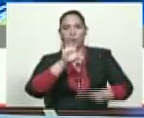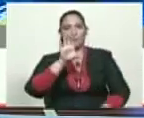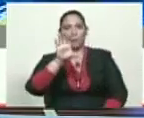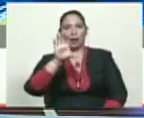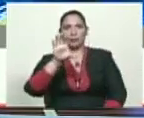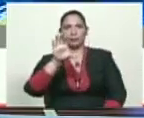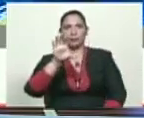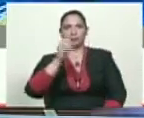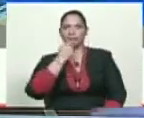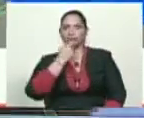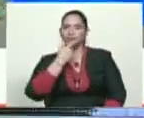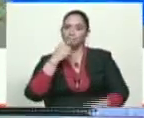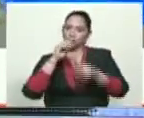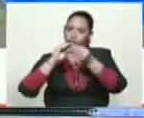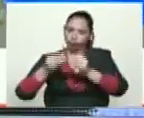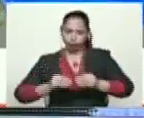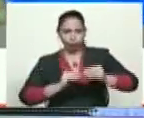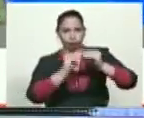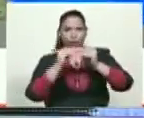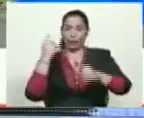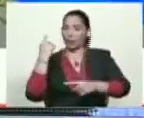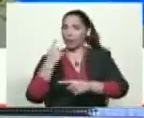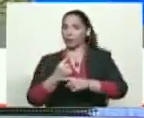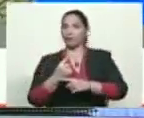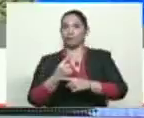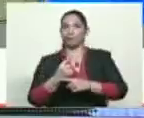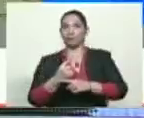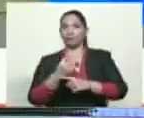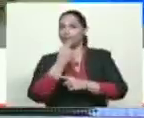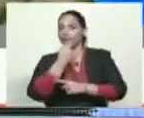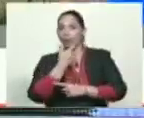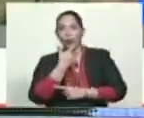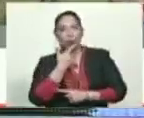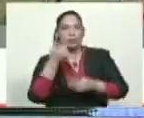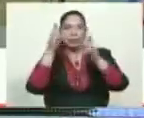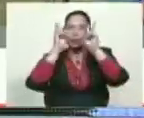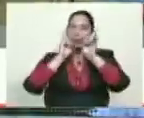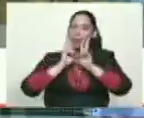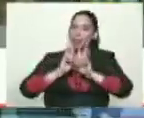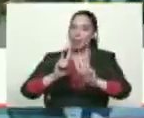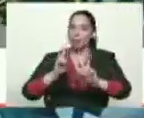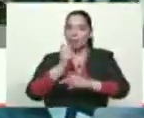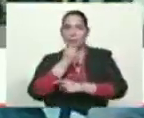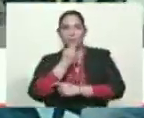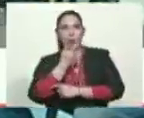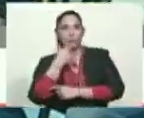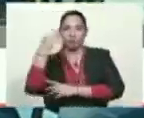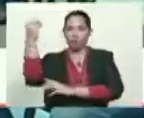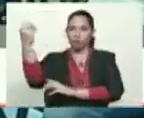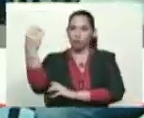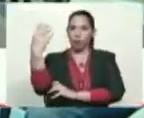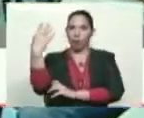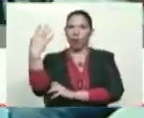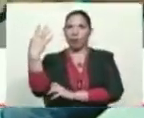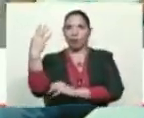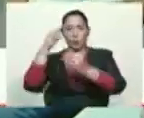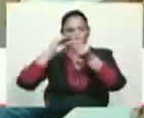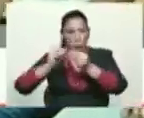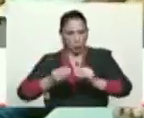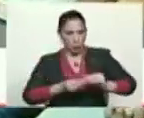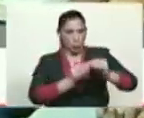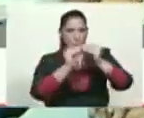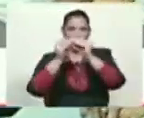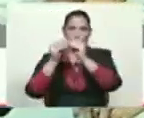todas las ciudades tienen que mirar ser bonita estar limpia alumbrada arreglada